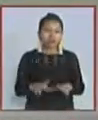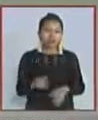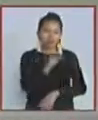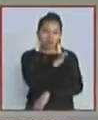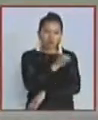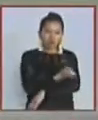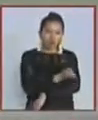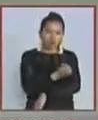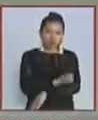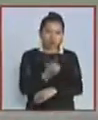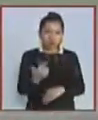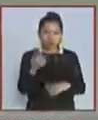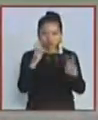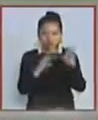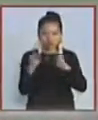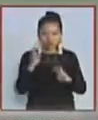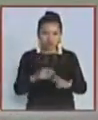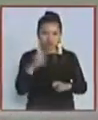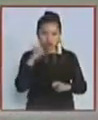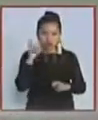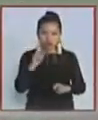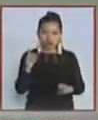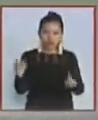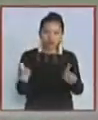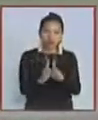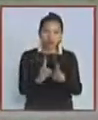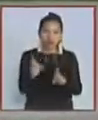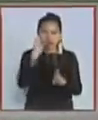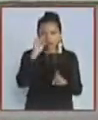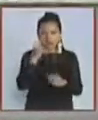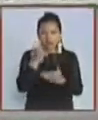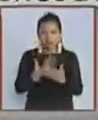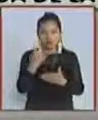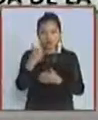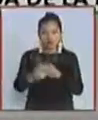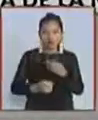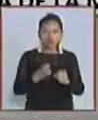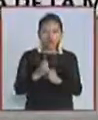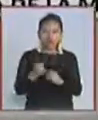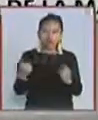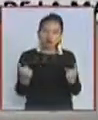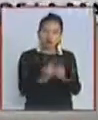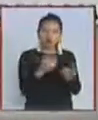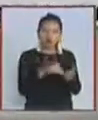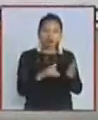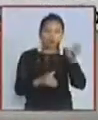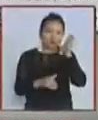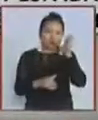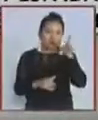gestiones correspondientes para poder reencontrar al menor con su madre después de 1 año y 4 meses.